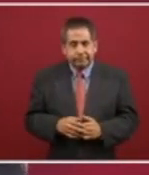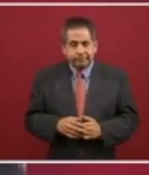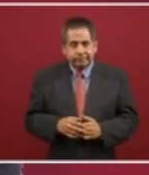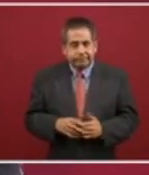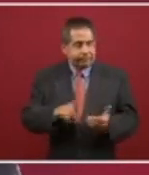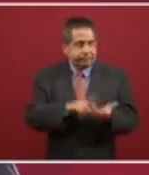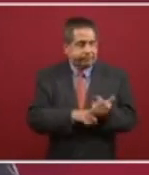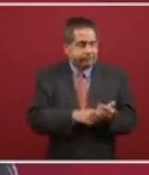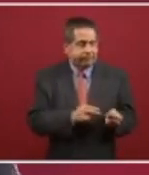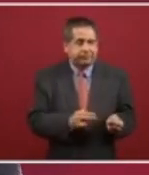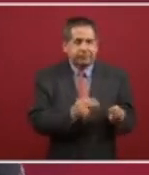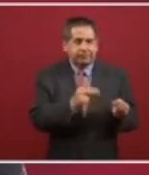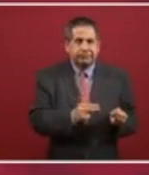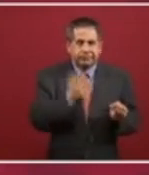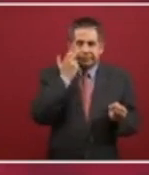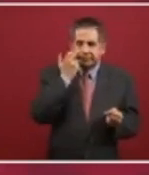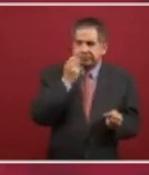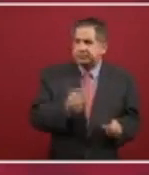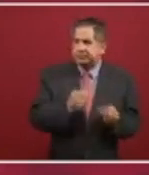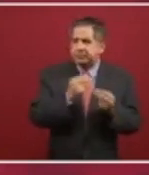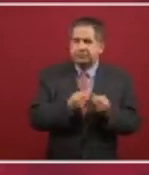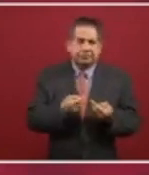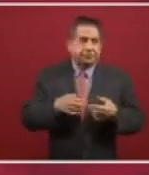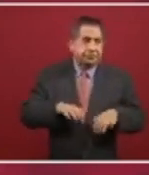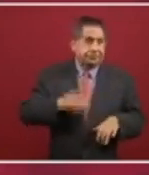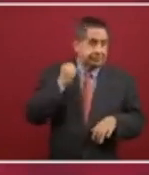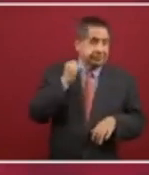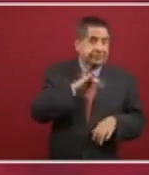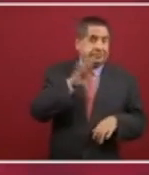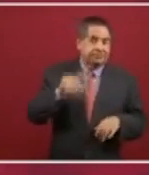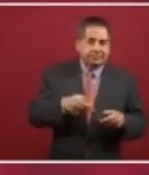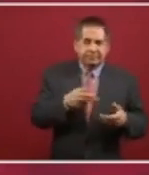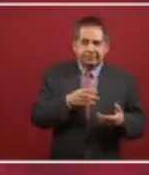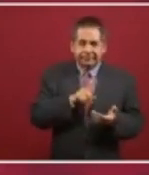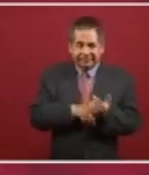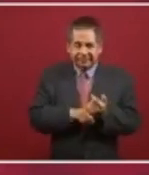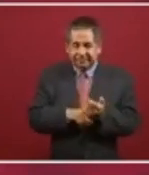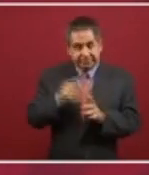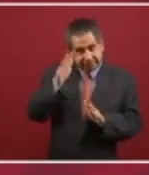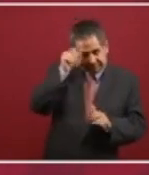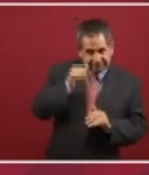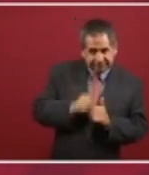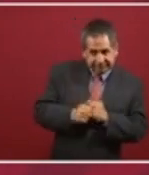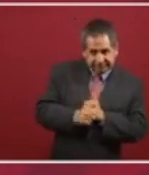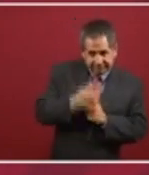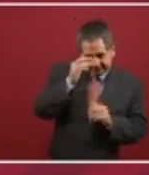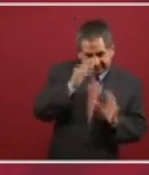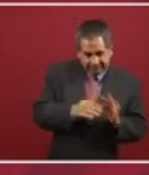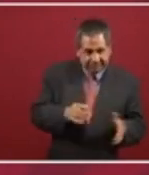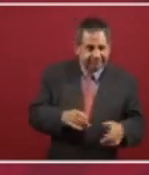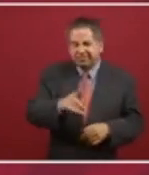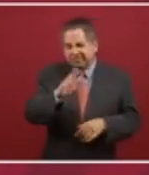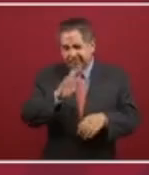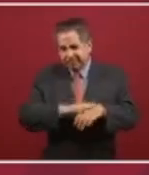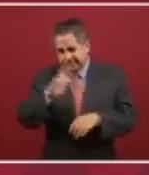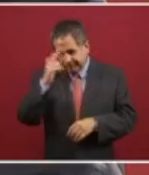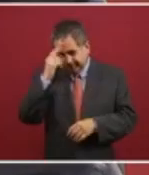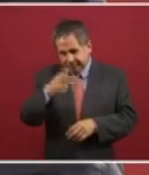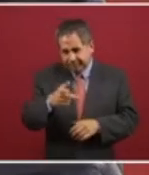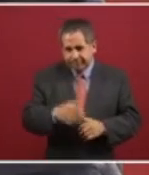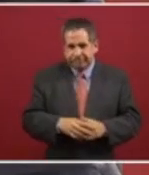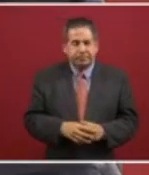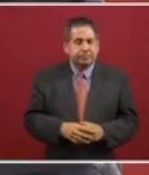el negocio o ya lo tenían amarrado. Acuérdense ustedes lo que hicieron.